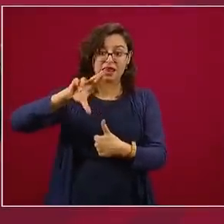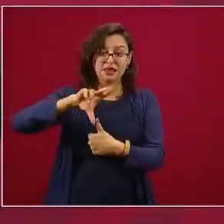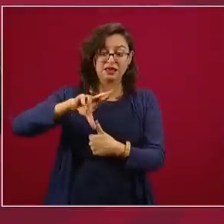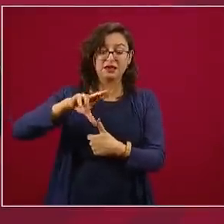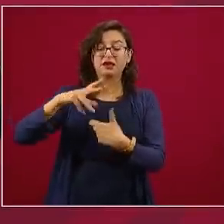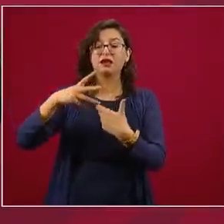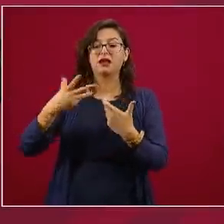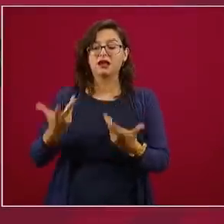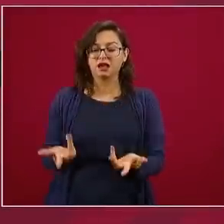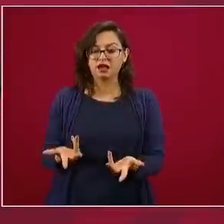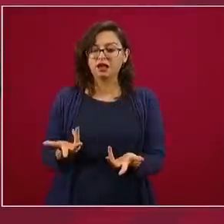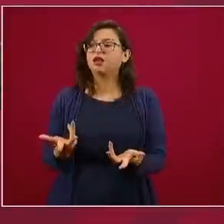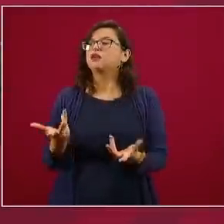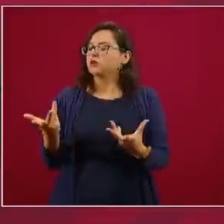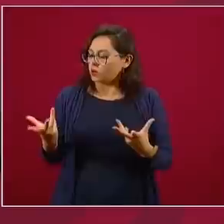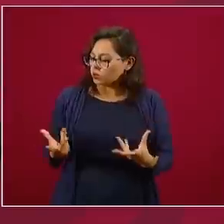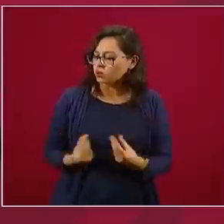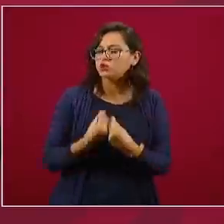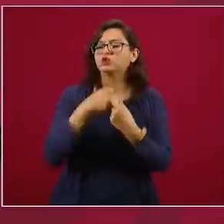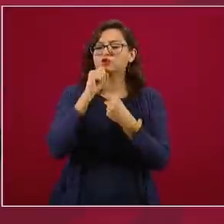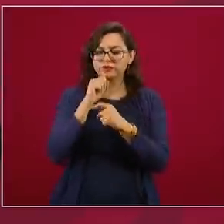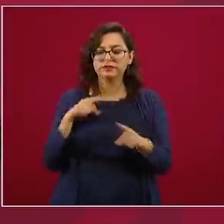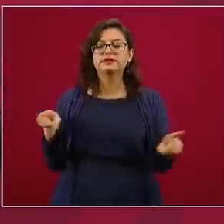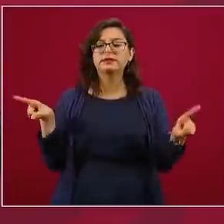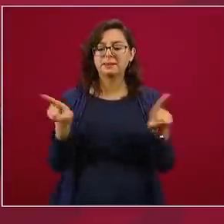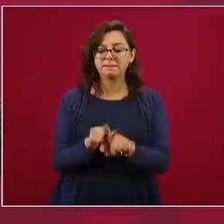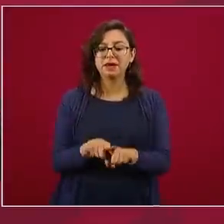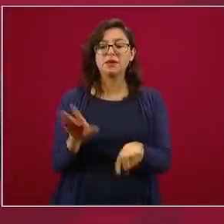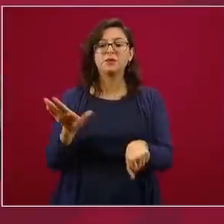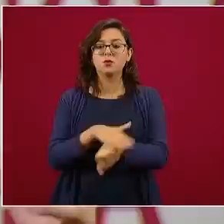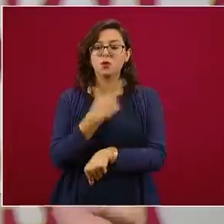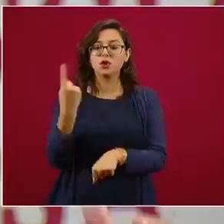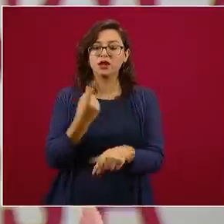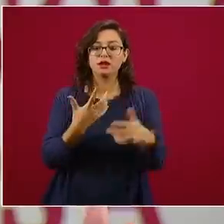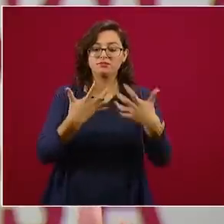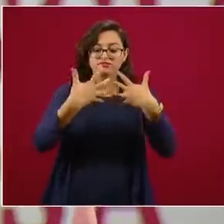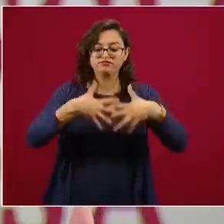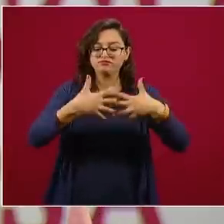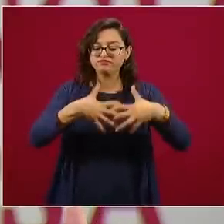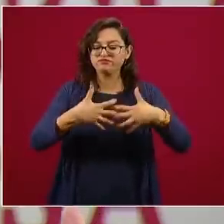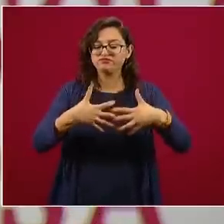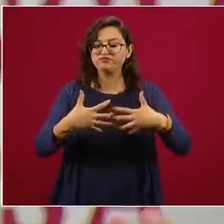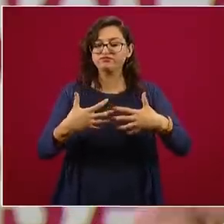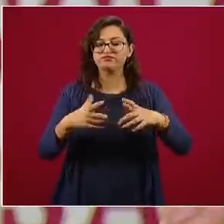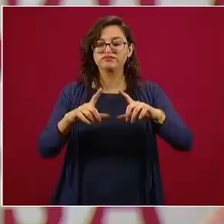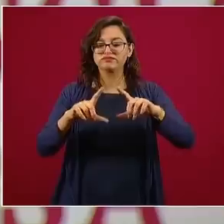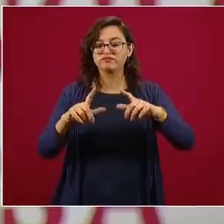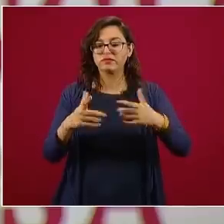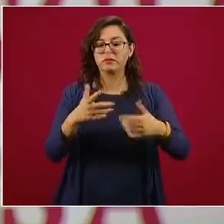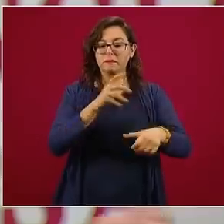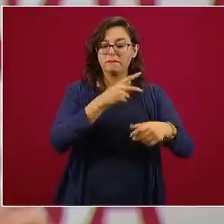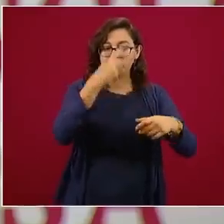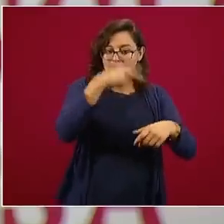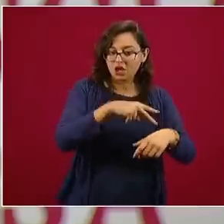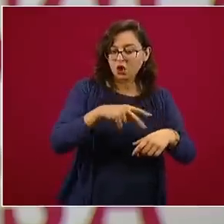ustedes también van a participar, porque la cadena de producción es en América Latina, México y